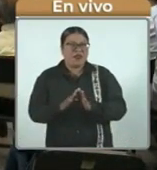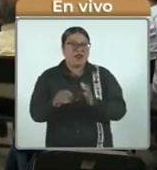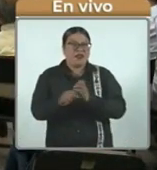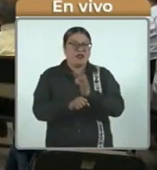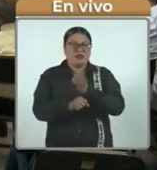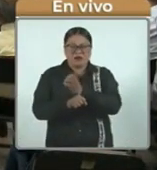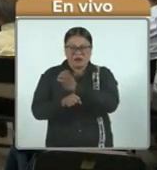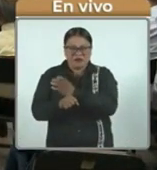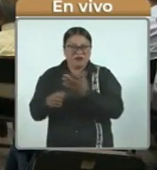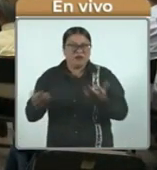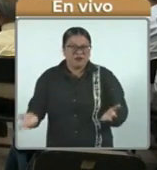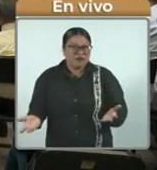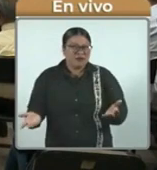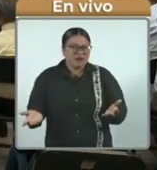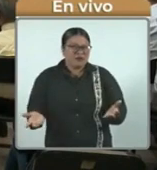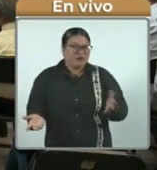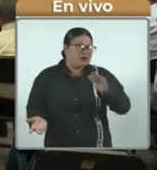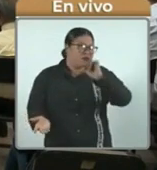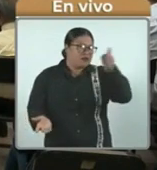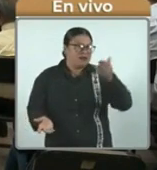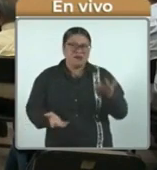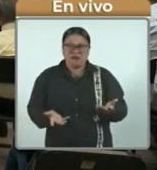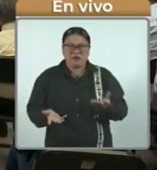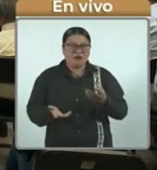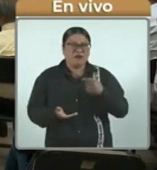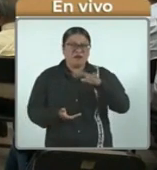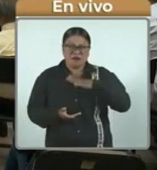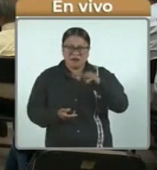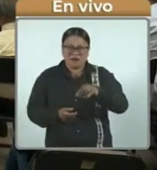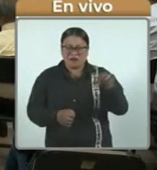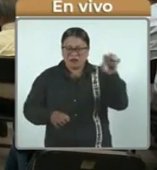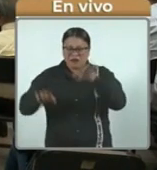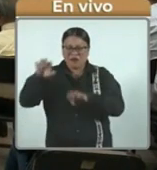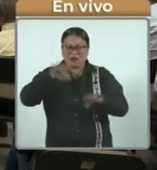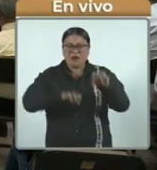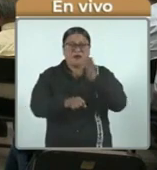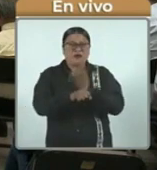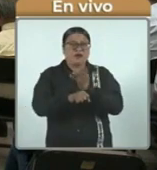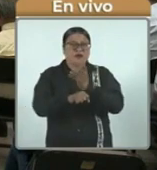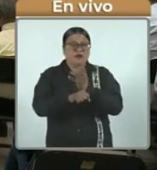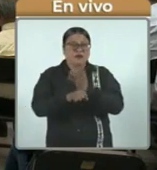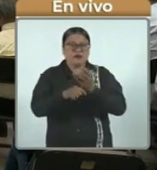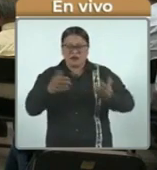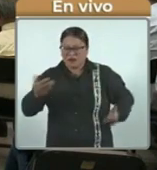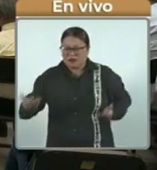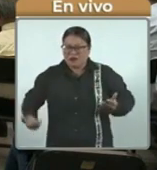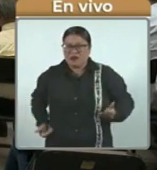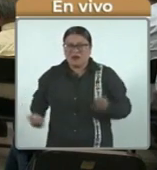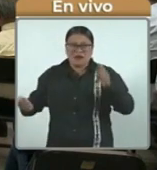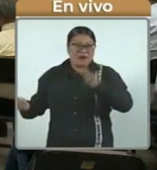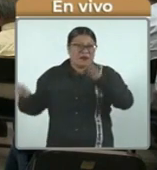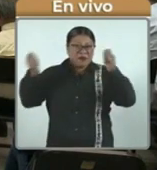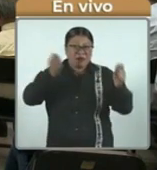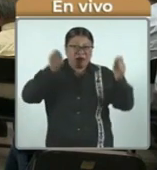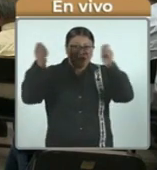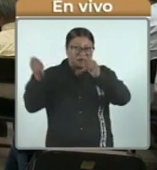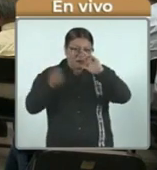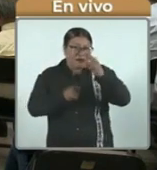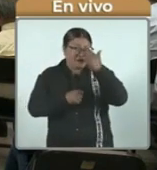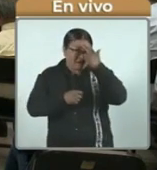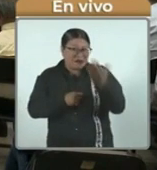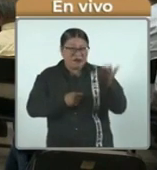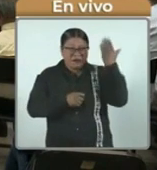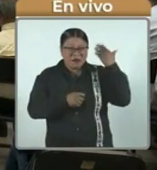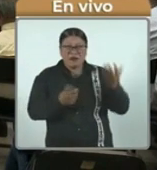Nadie. Pues, ¿no? Aquí andaba el embajador de Estados Unidos bailando en la calenda. Entonces,